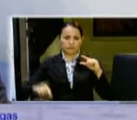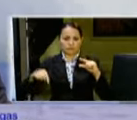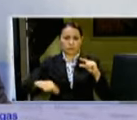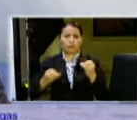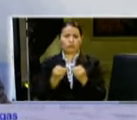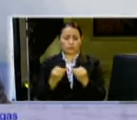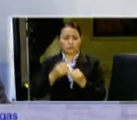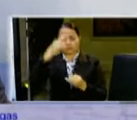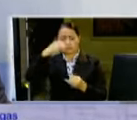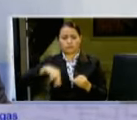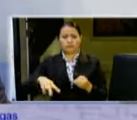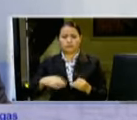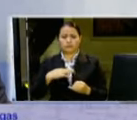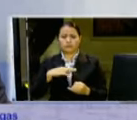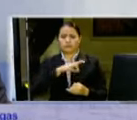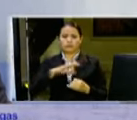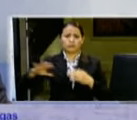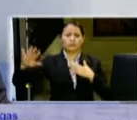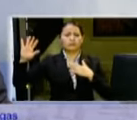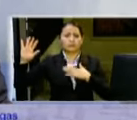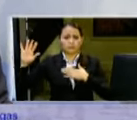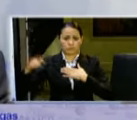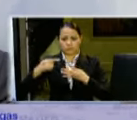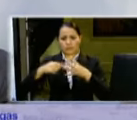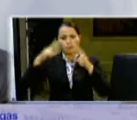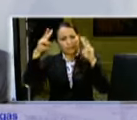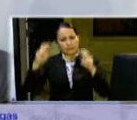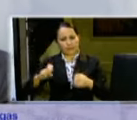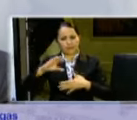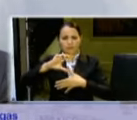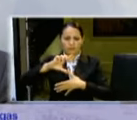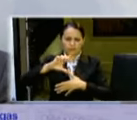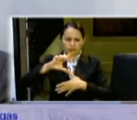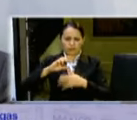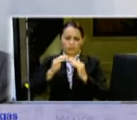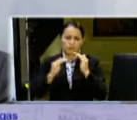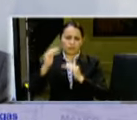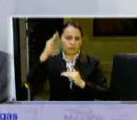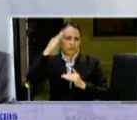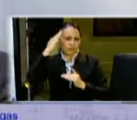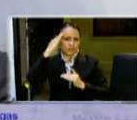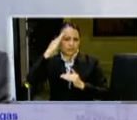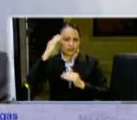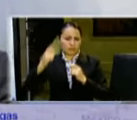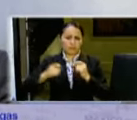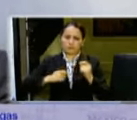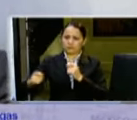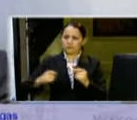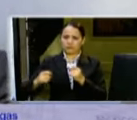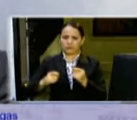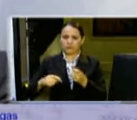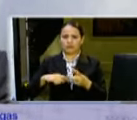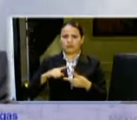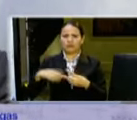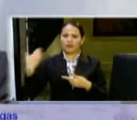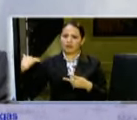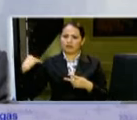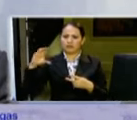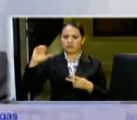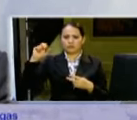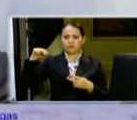sabido comprometerse responsablemente con los temas latinoamericanos, ejerciendo liderazgo, muy particularmente, como ya nos decían los 2 cancilleres